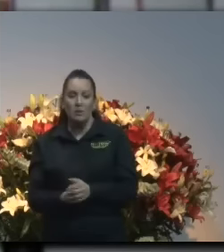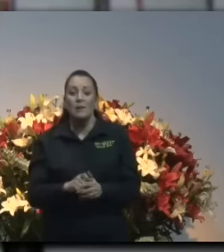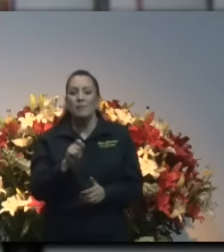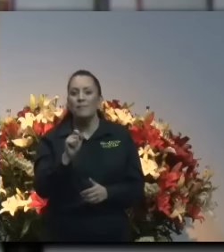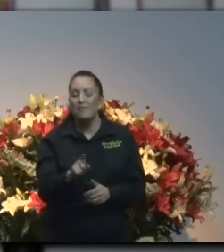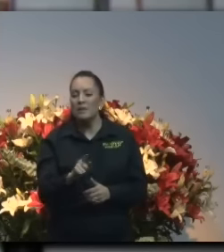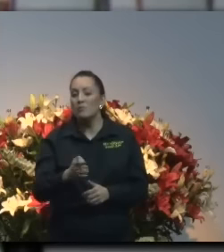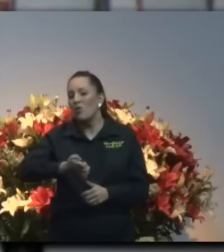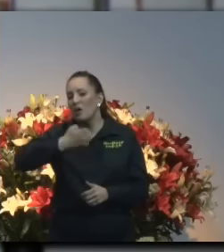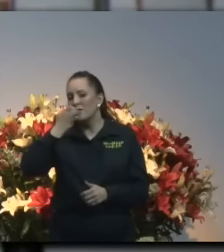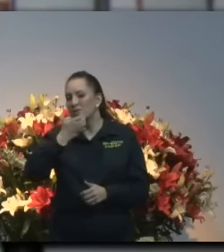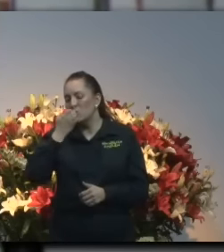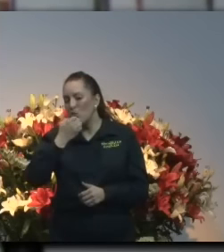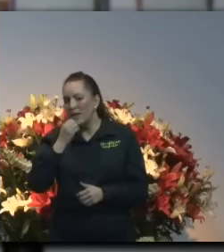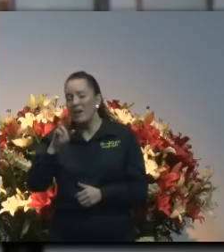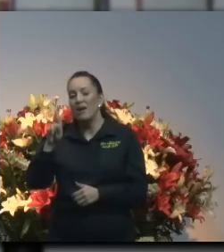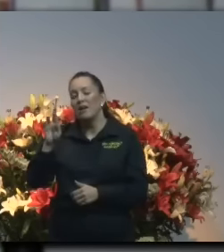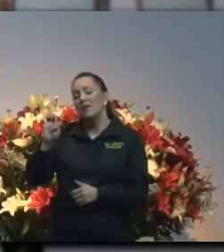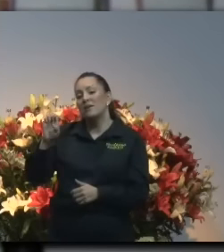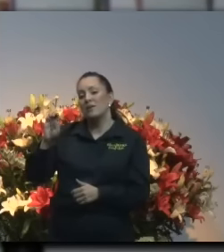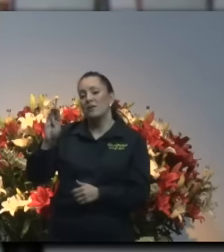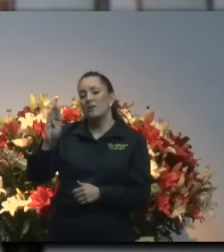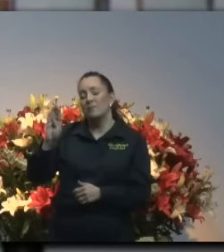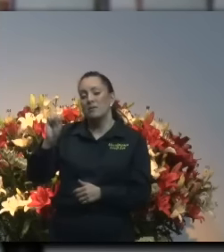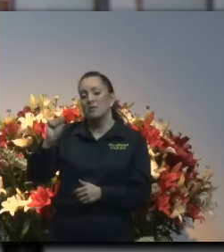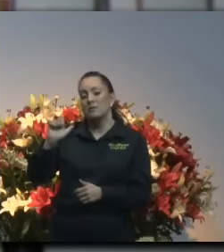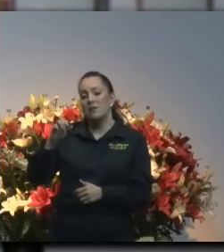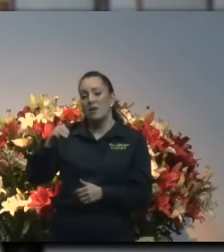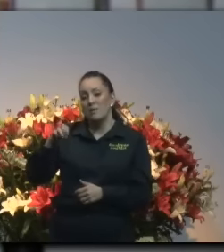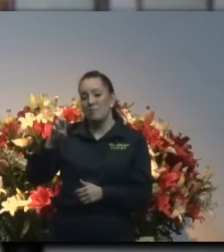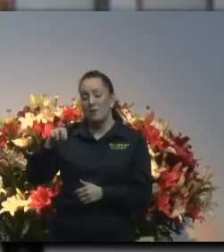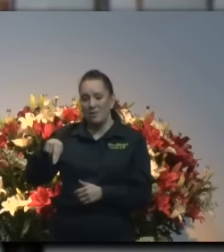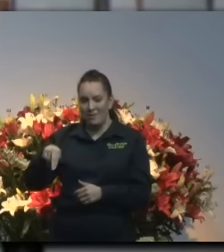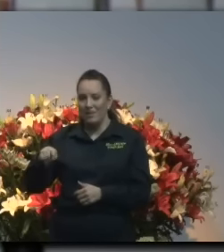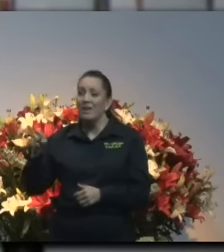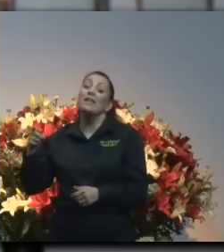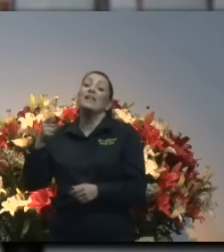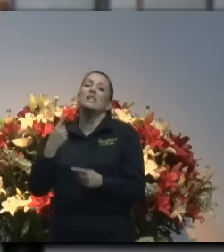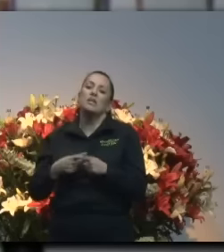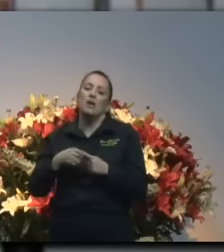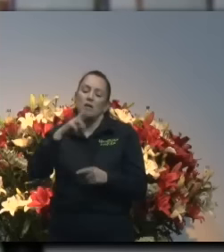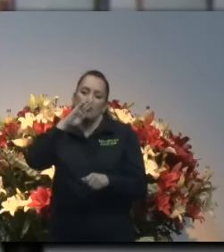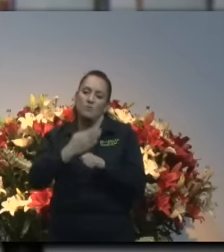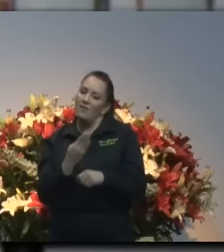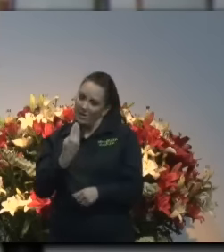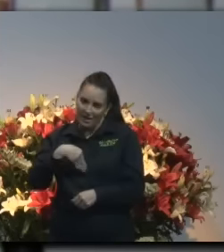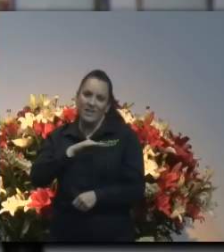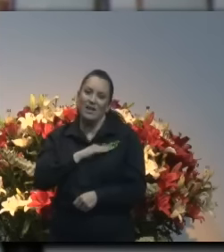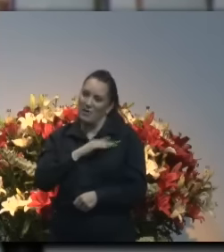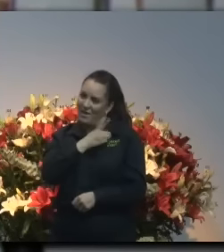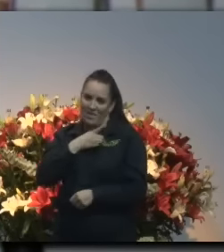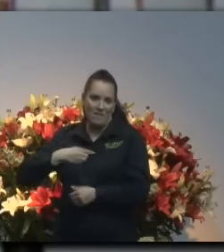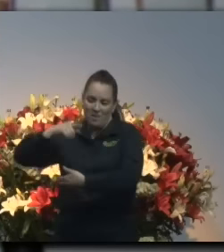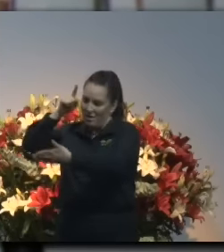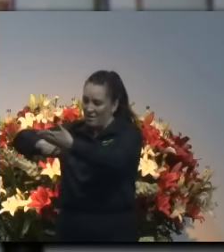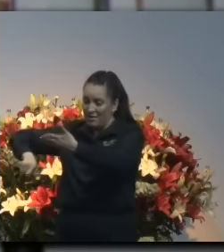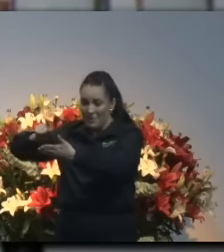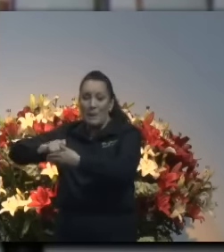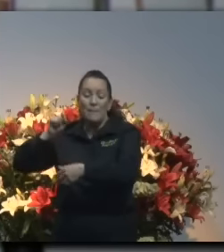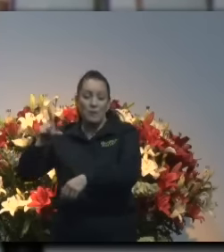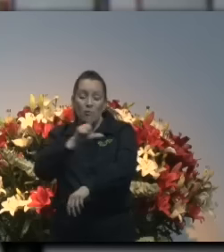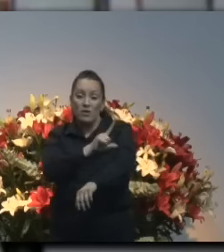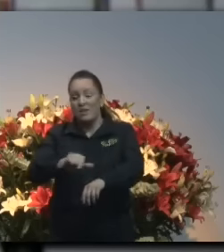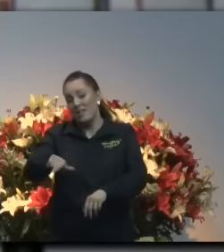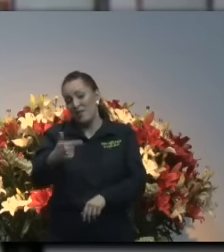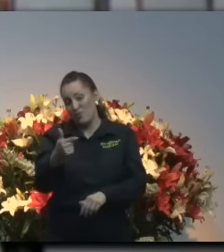Claudia es responsable del colegio Repsamen. Ahí se debió haber clausurado ese colegio. Y lo de la línea 12 del metro, ella era la jefa